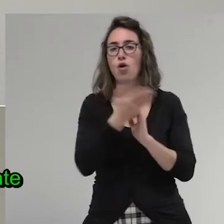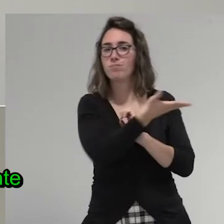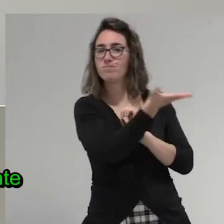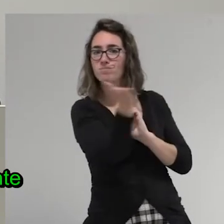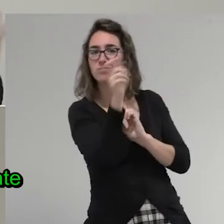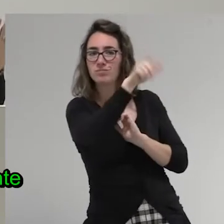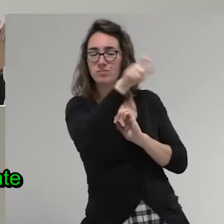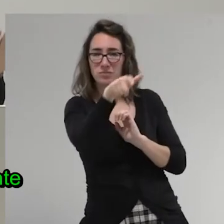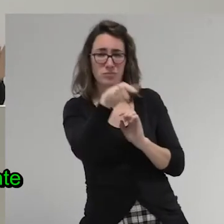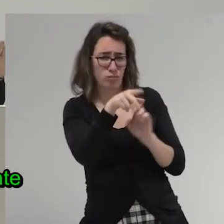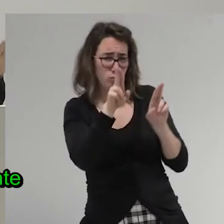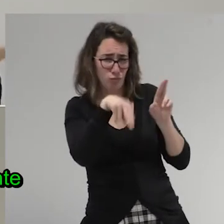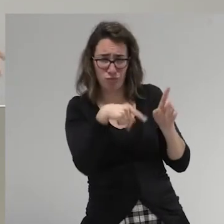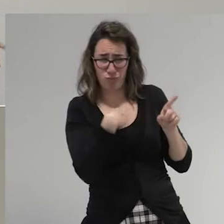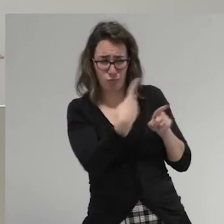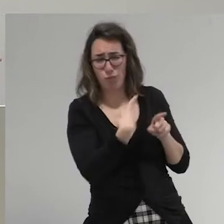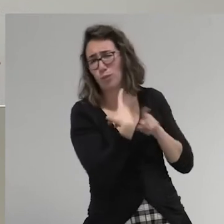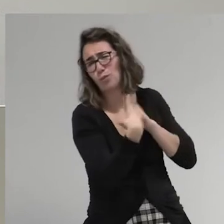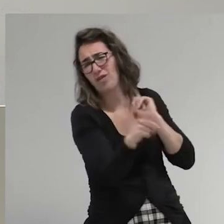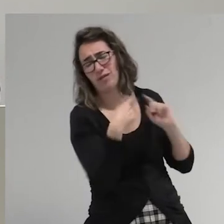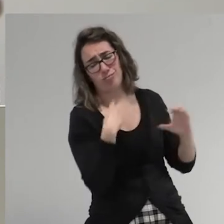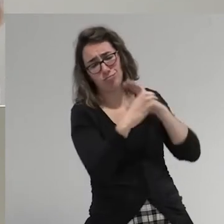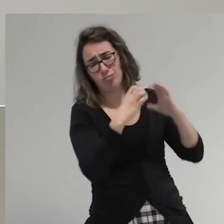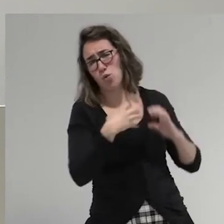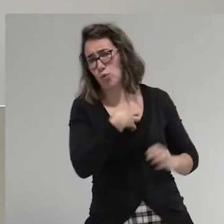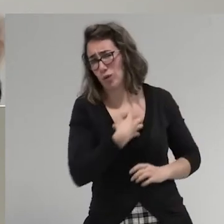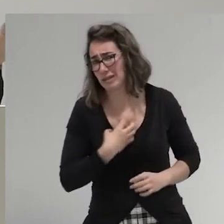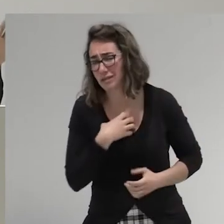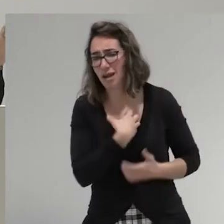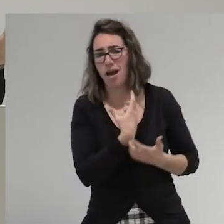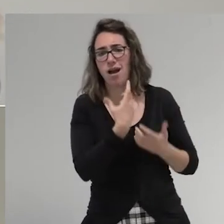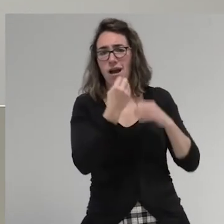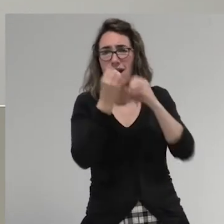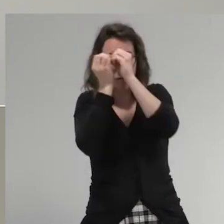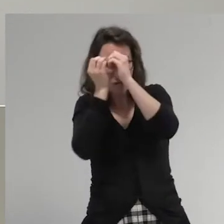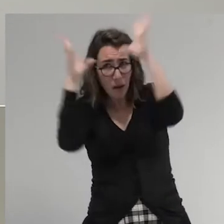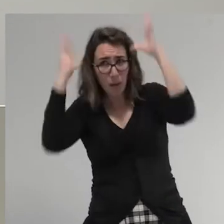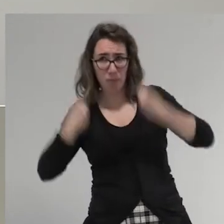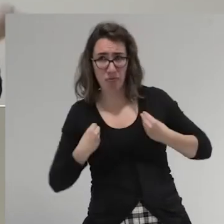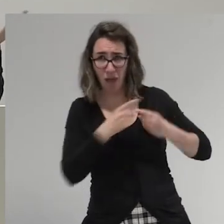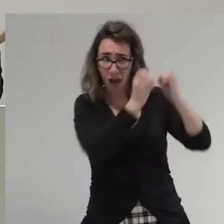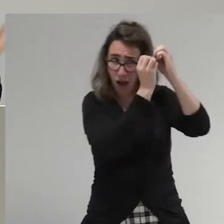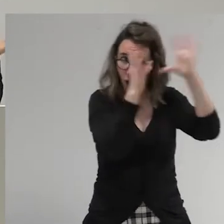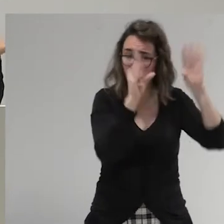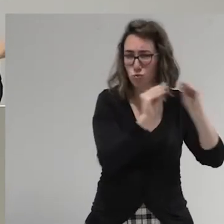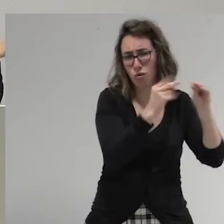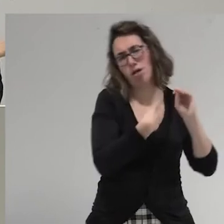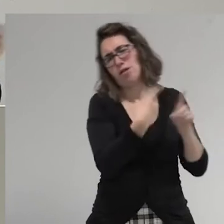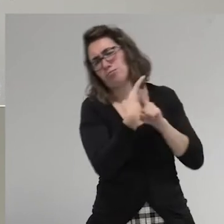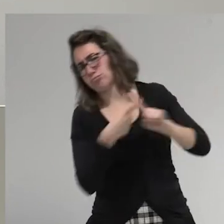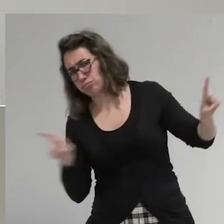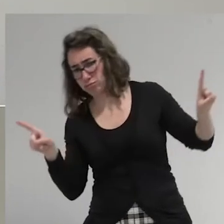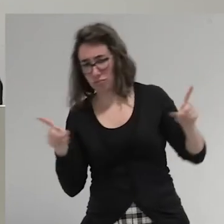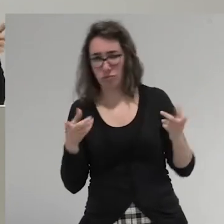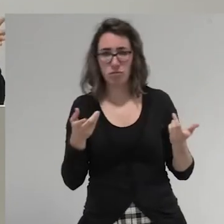es remotamente diferente a mí, que entienden la vida remotamente diferente a mí, yo qué sé, un montón de cosas que se me pueden